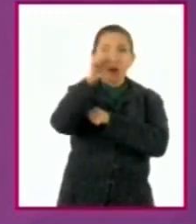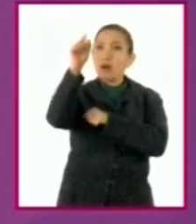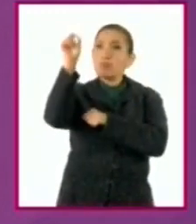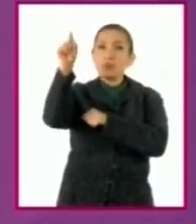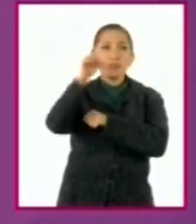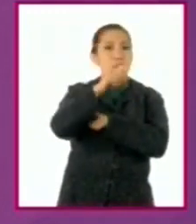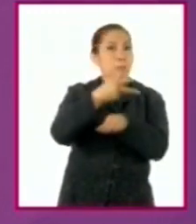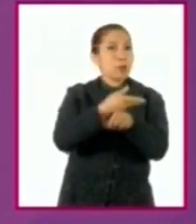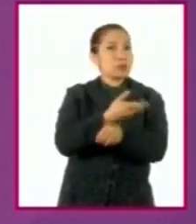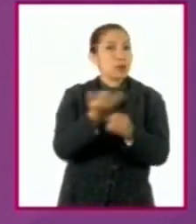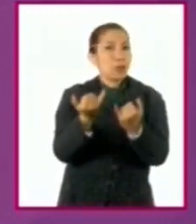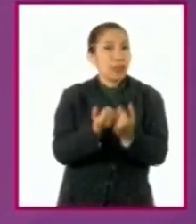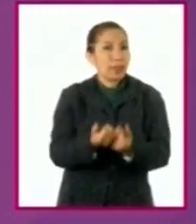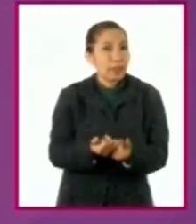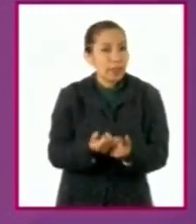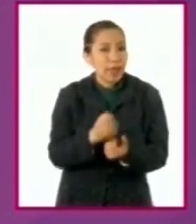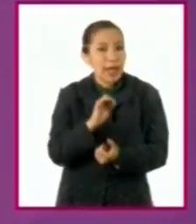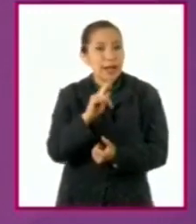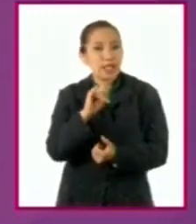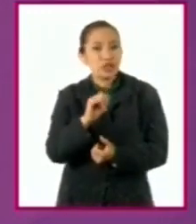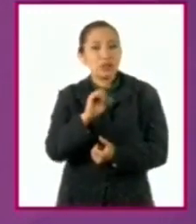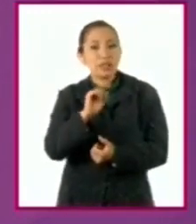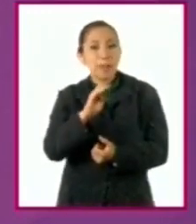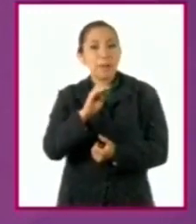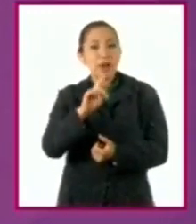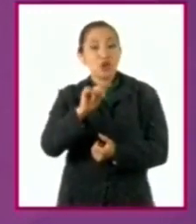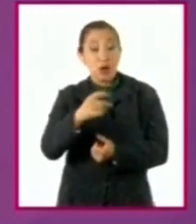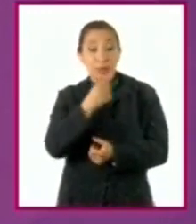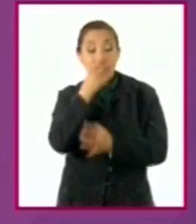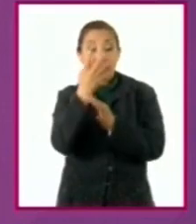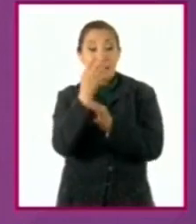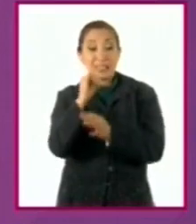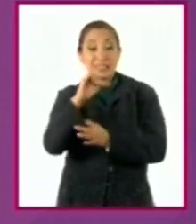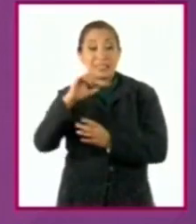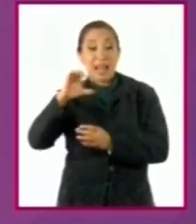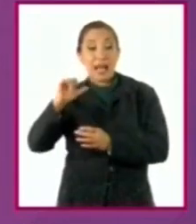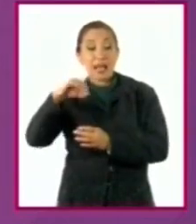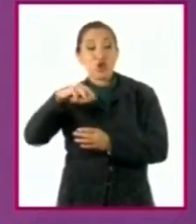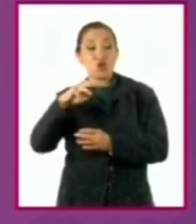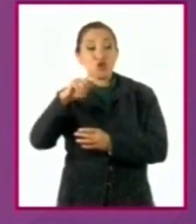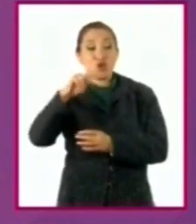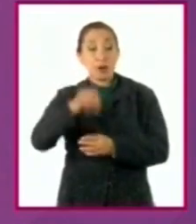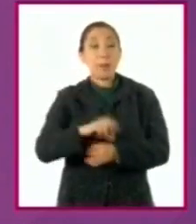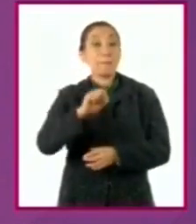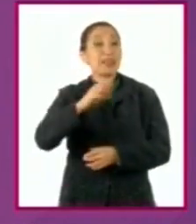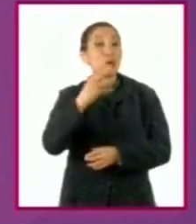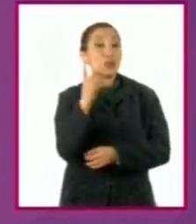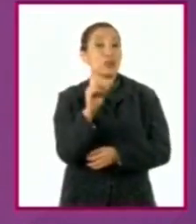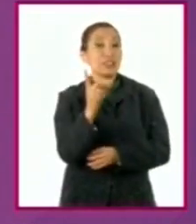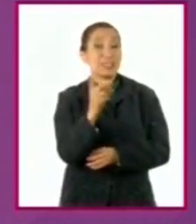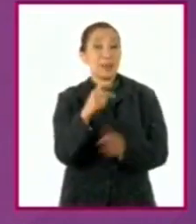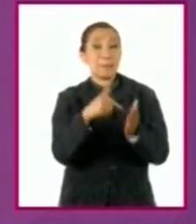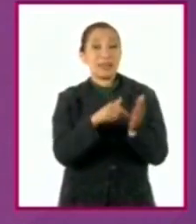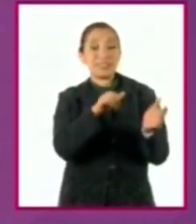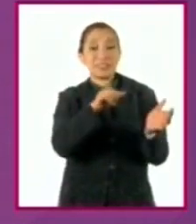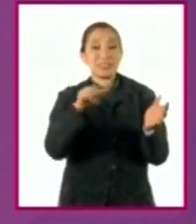mismo fenómeno. Ernesto Sábato, hablando de Isaac Newton. El 24 de diciembre